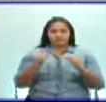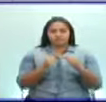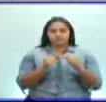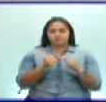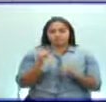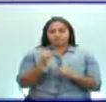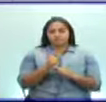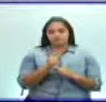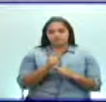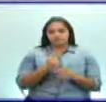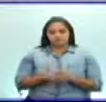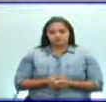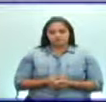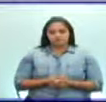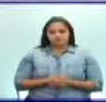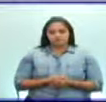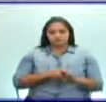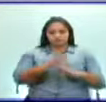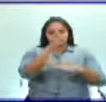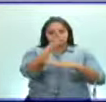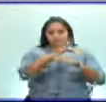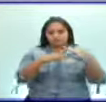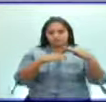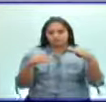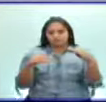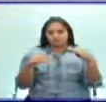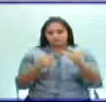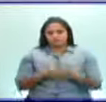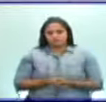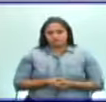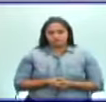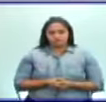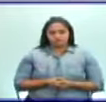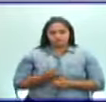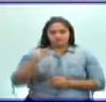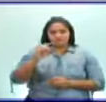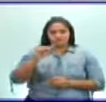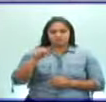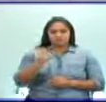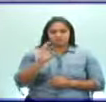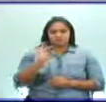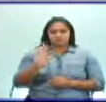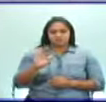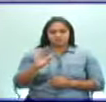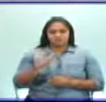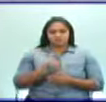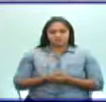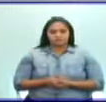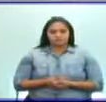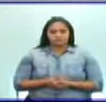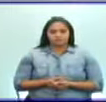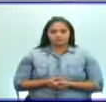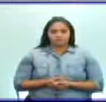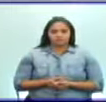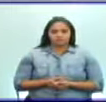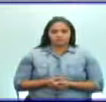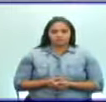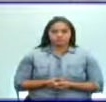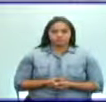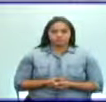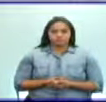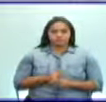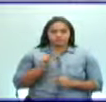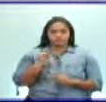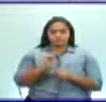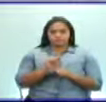con el intersecto con el eje Y, pasa por el origen de coordenadas 0,0. La función en este caso es monótona decreciente. Observen